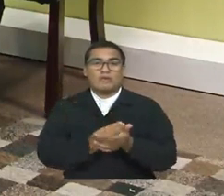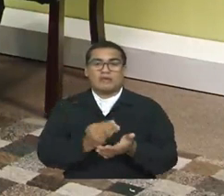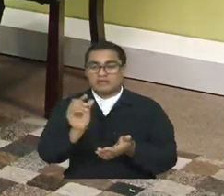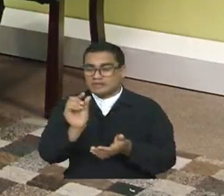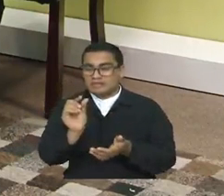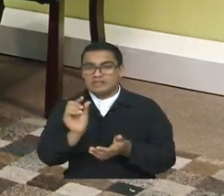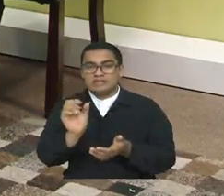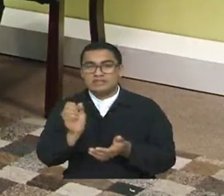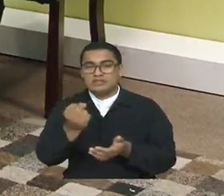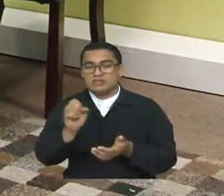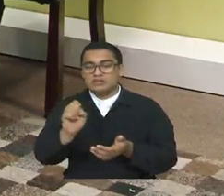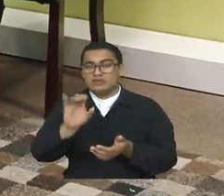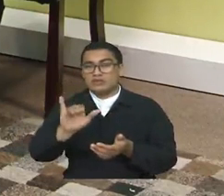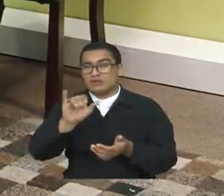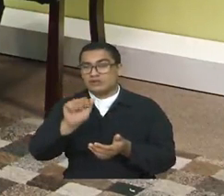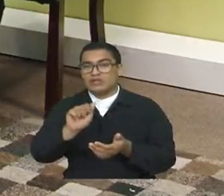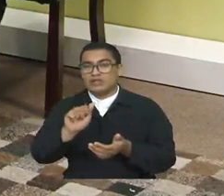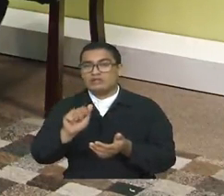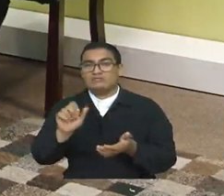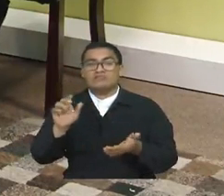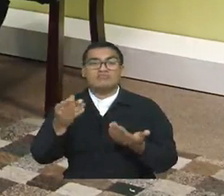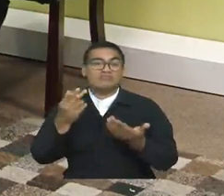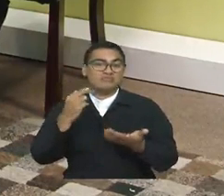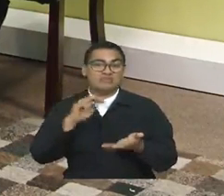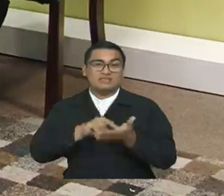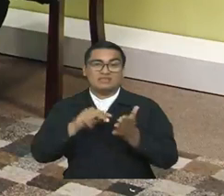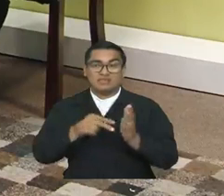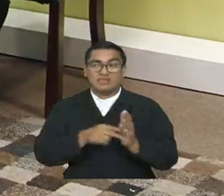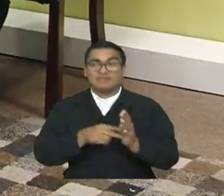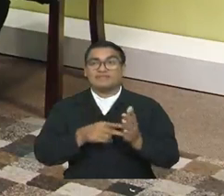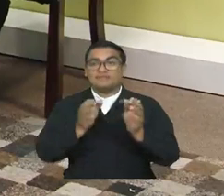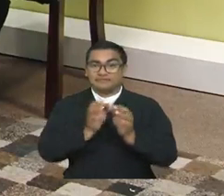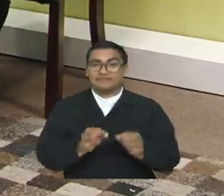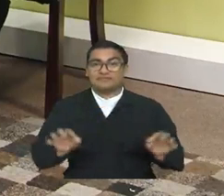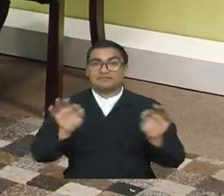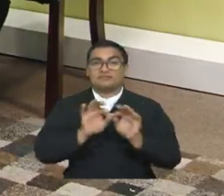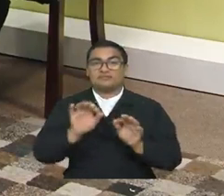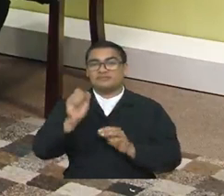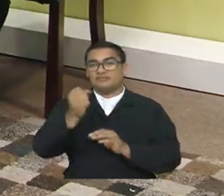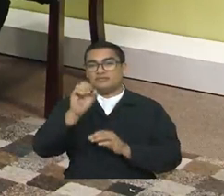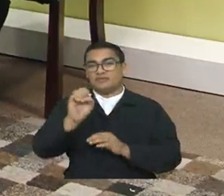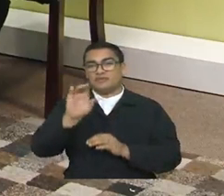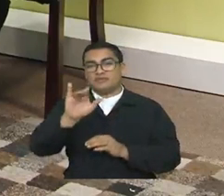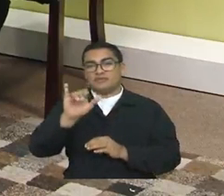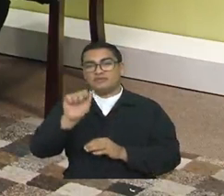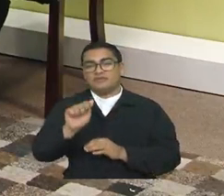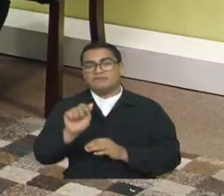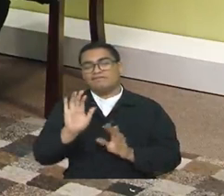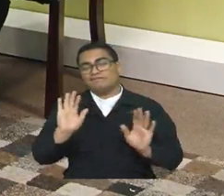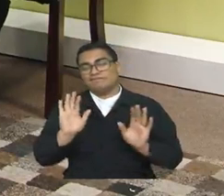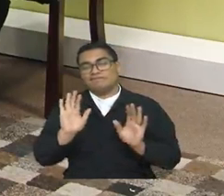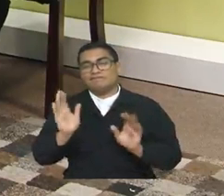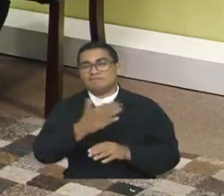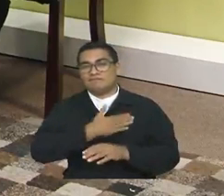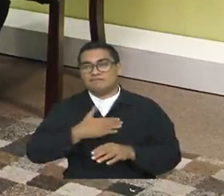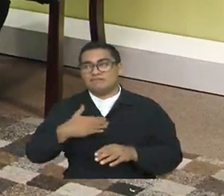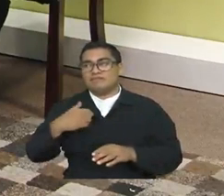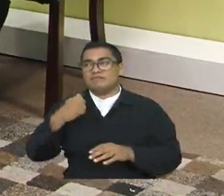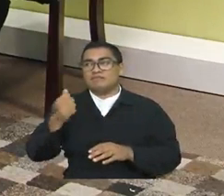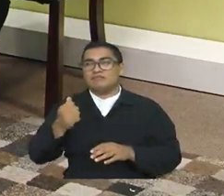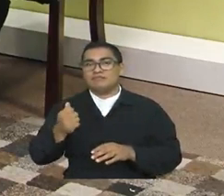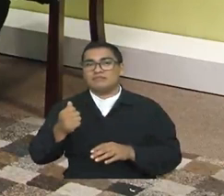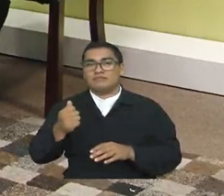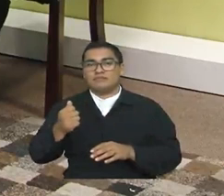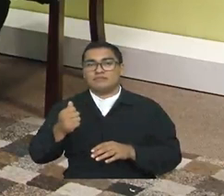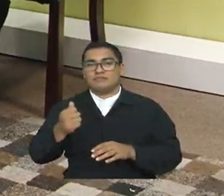la cocen, sacan la pulpa, han perdido este hábito. Entonces por eso la soya a veces tendemos a malinterpretar. Mejor cultivemos,